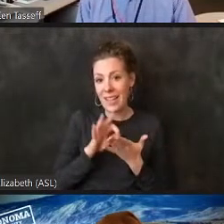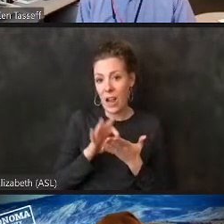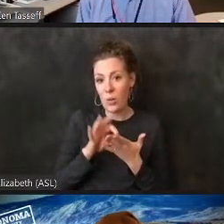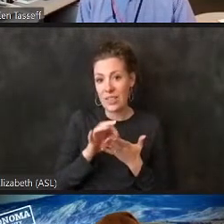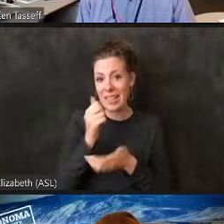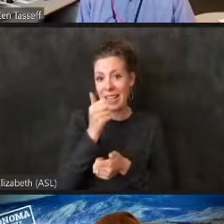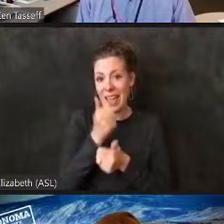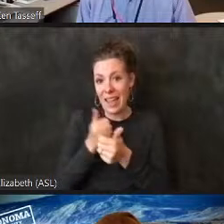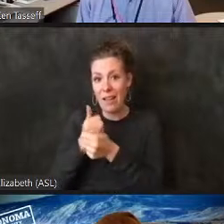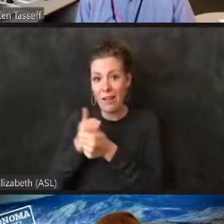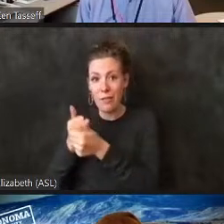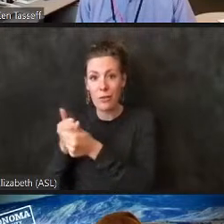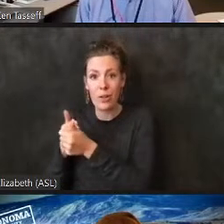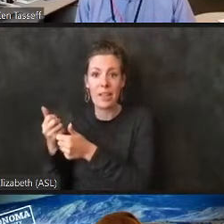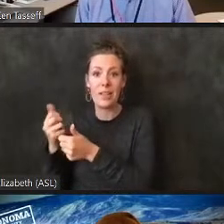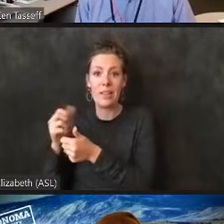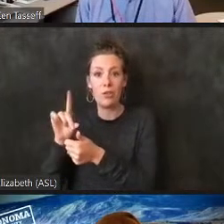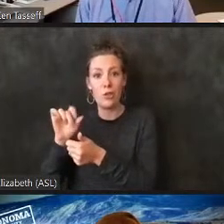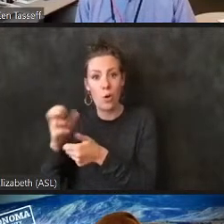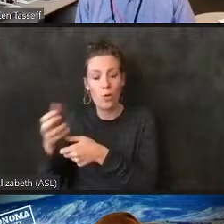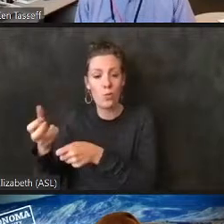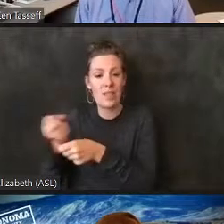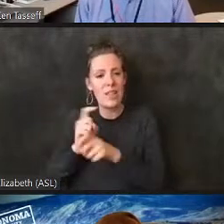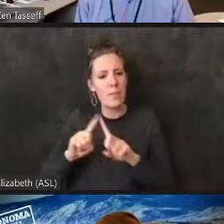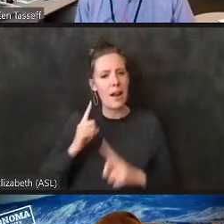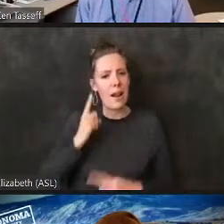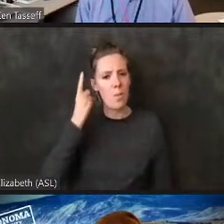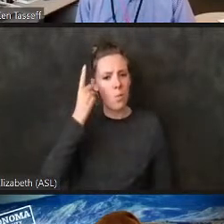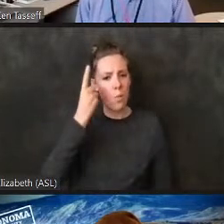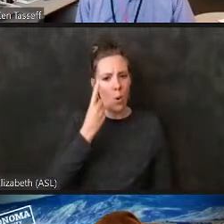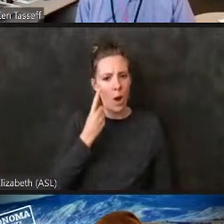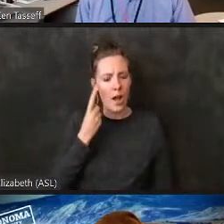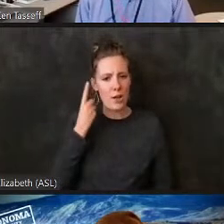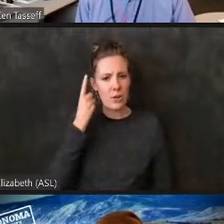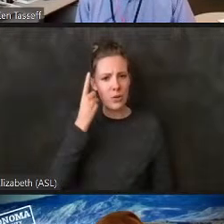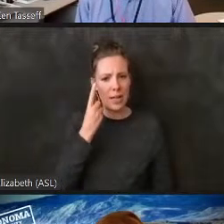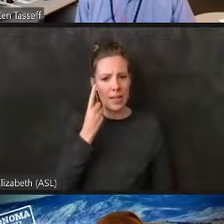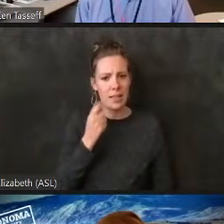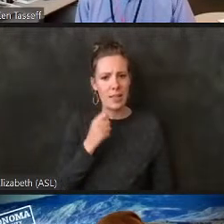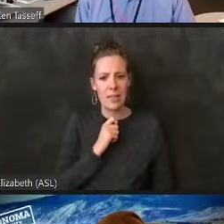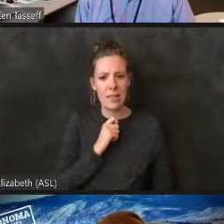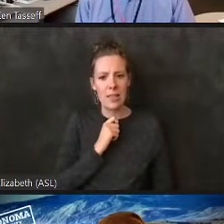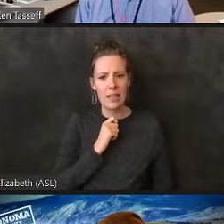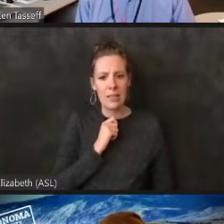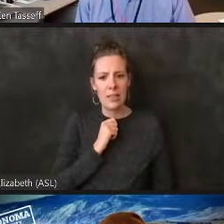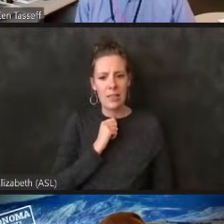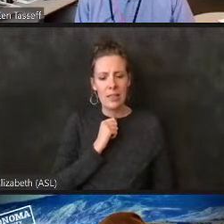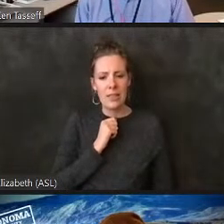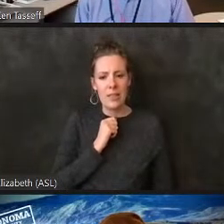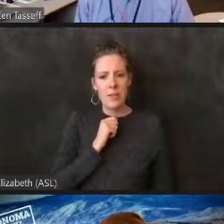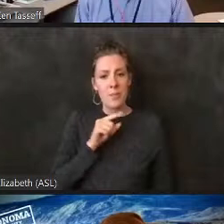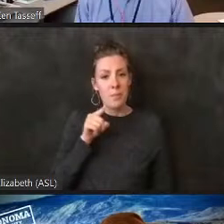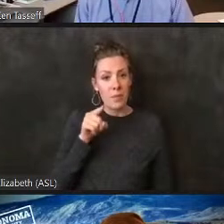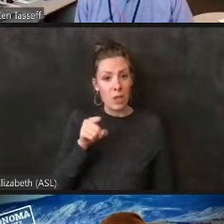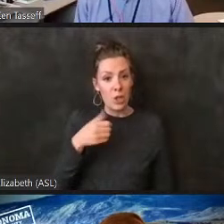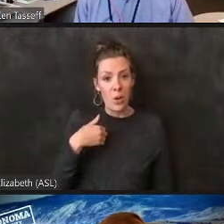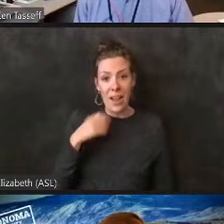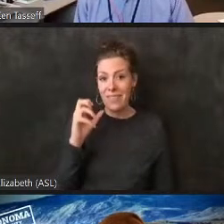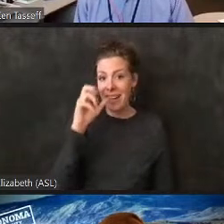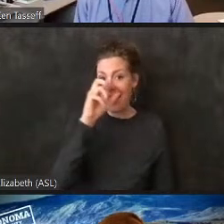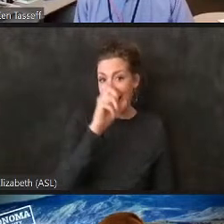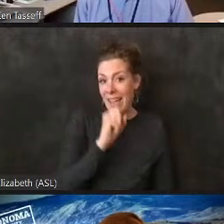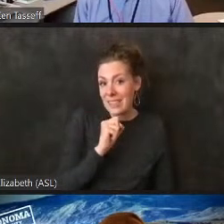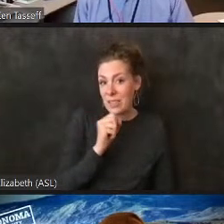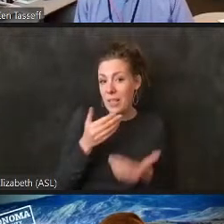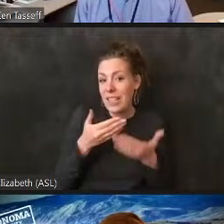la dificultad de encontrar cada dosis que recibimos. Pero estoy ya pensando, ¿tienen